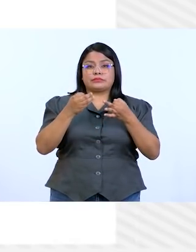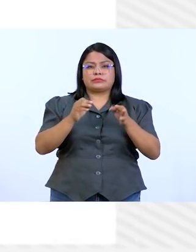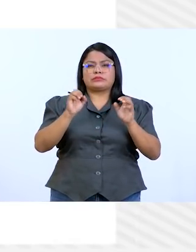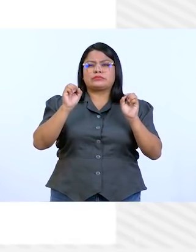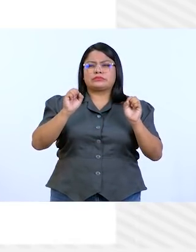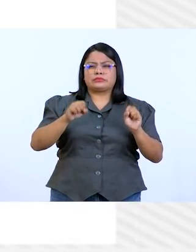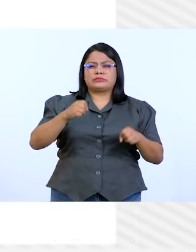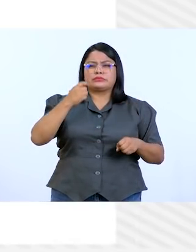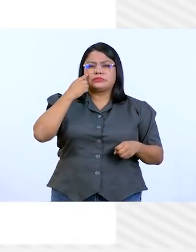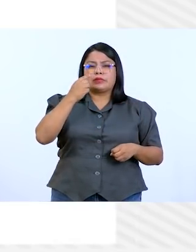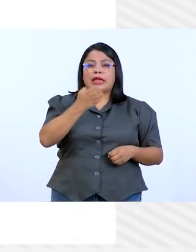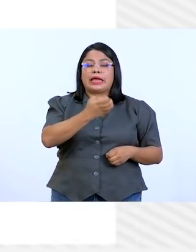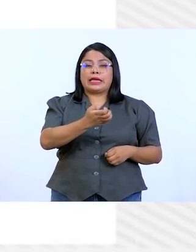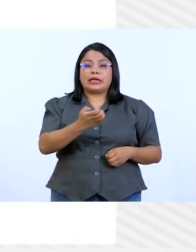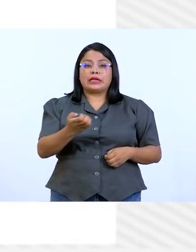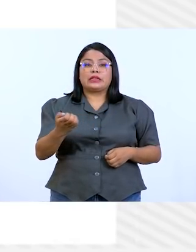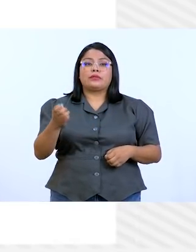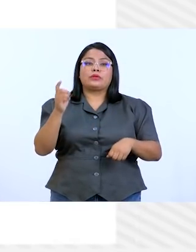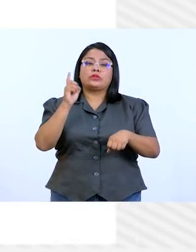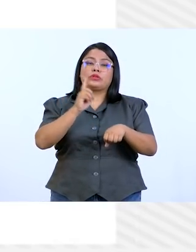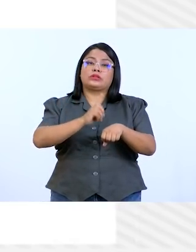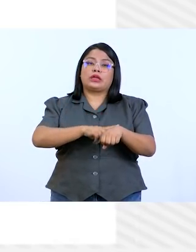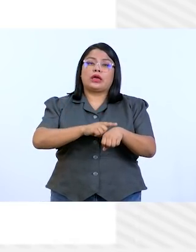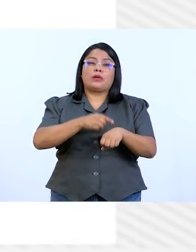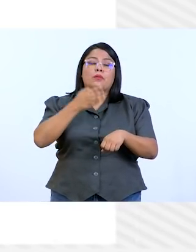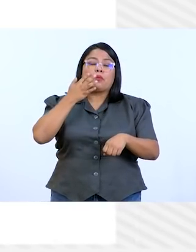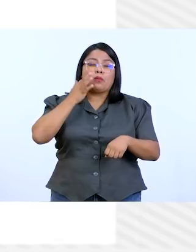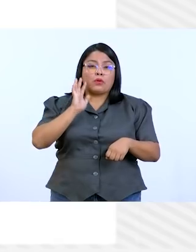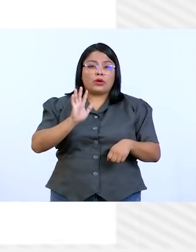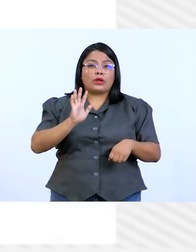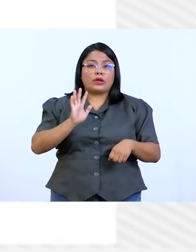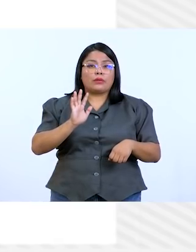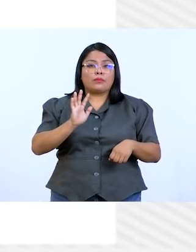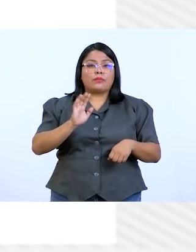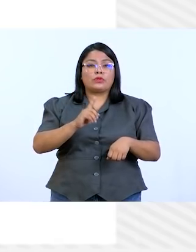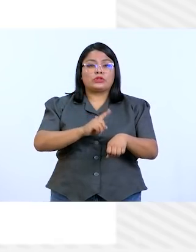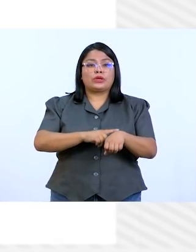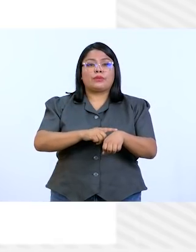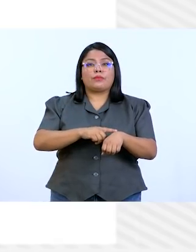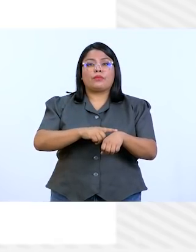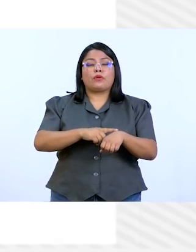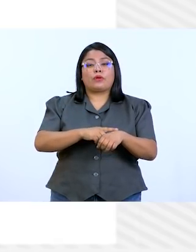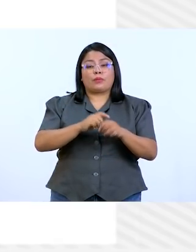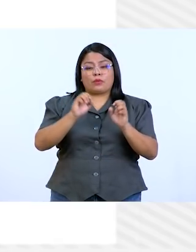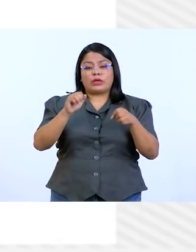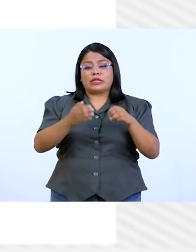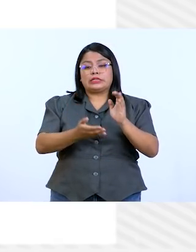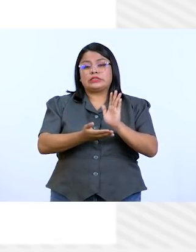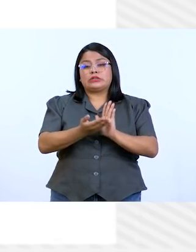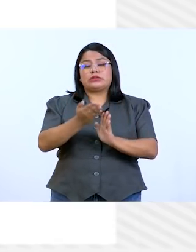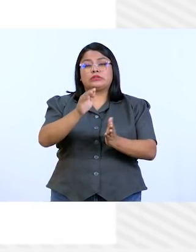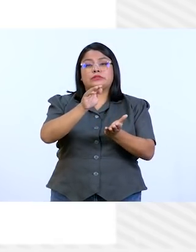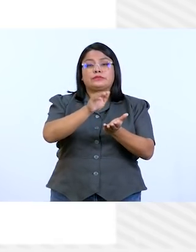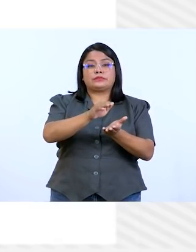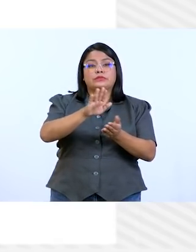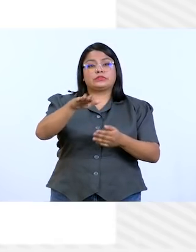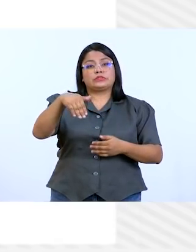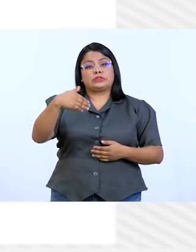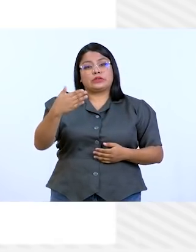Así podemos encontrar elementos de temporalidad como el tiempo probable en el que se desarrolla la